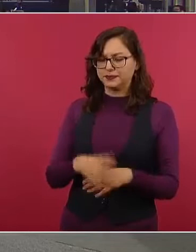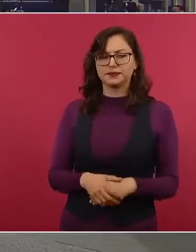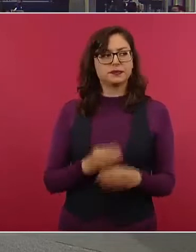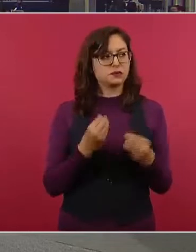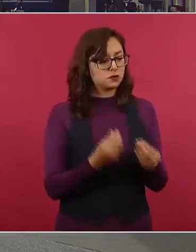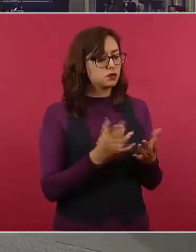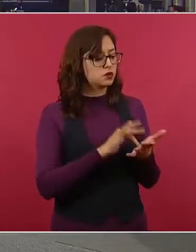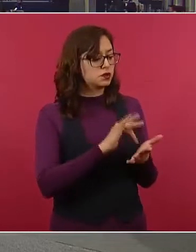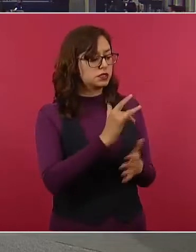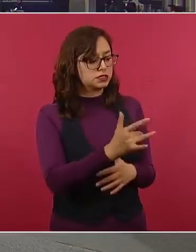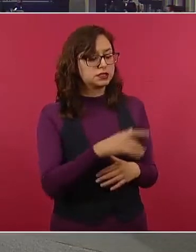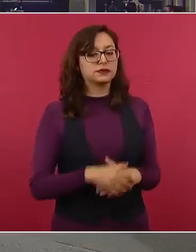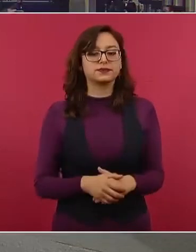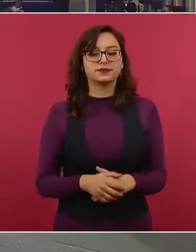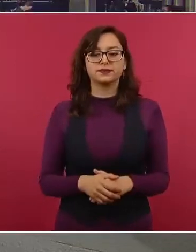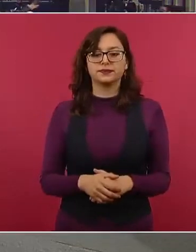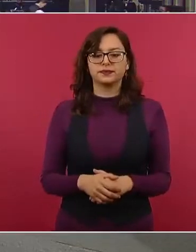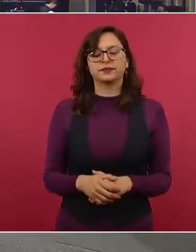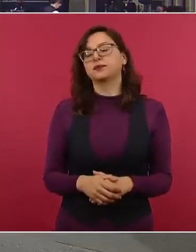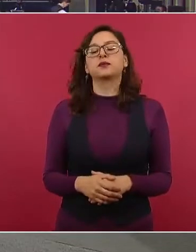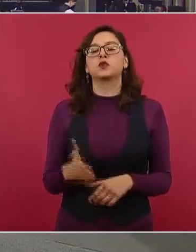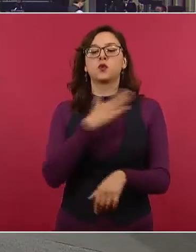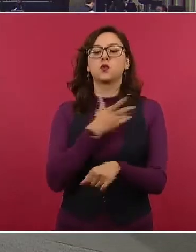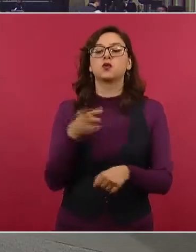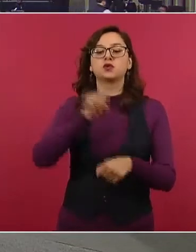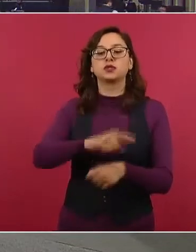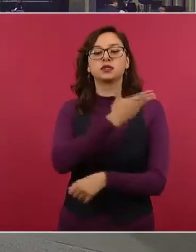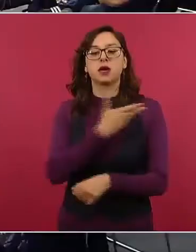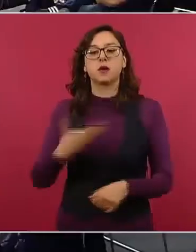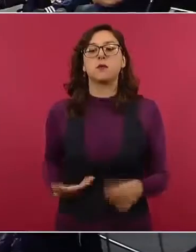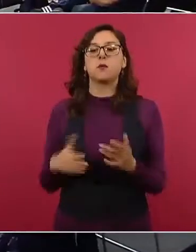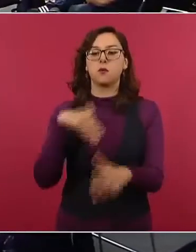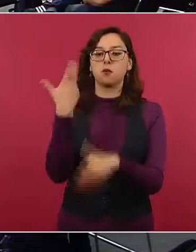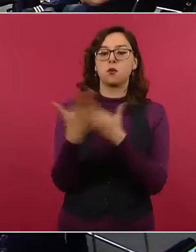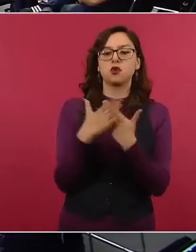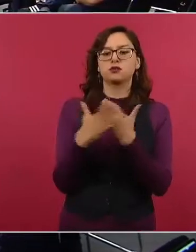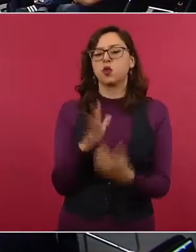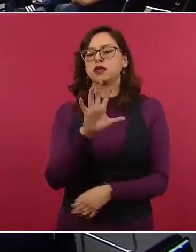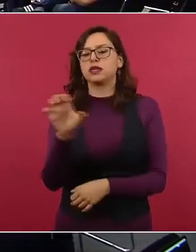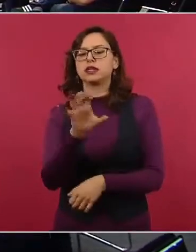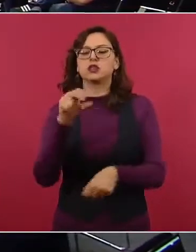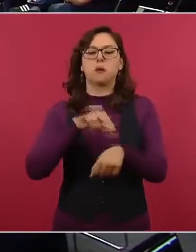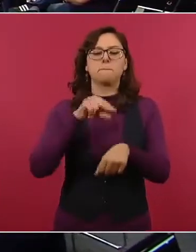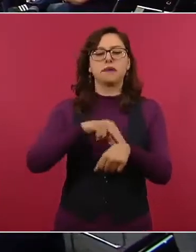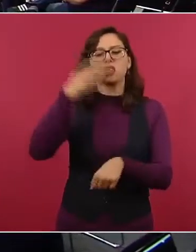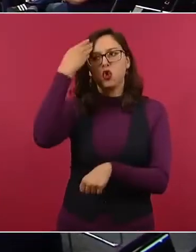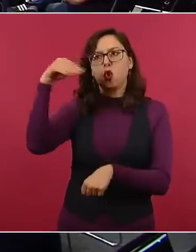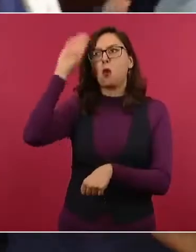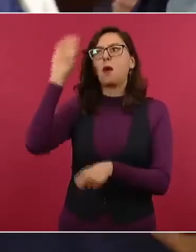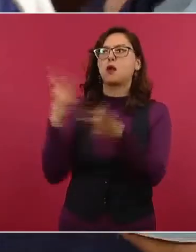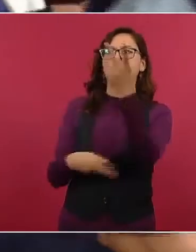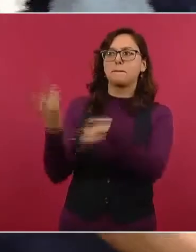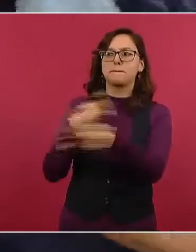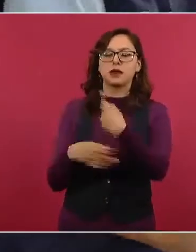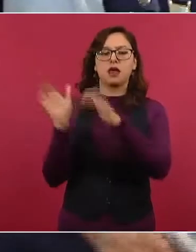Buenos días, señor presidente. Preguntarle de esta contratación que se va a hacer de 500 médicos cubanos, ¿cuándo van a empezar a trabajar y en qué